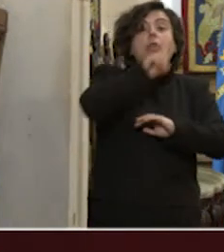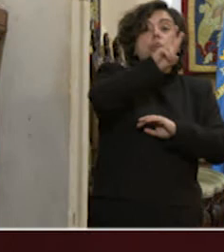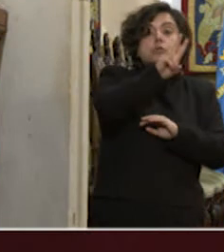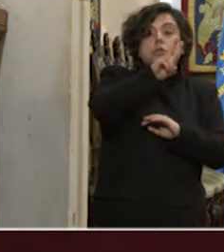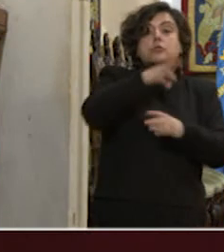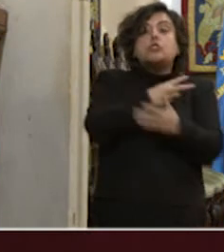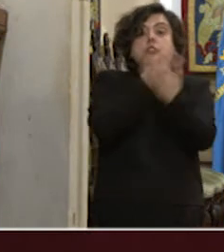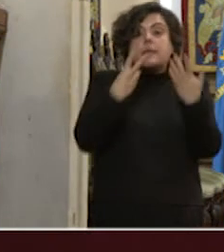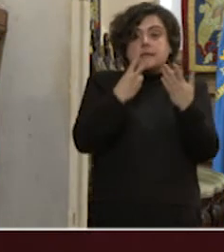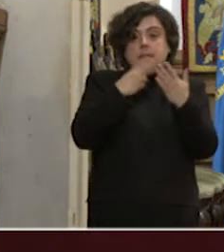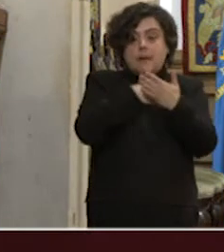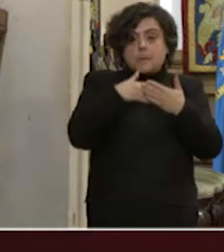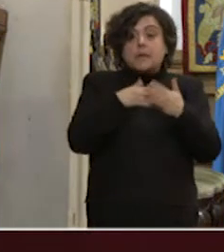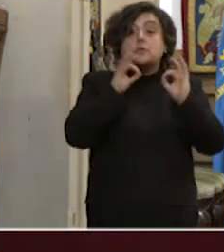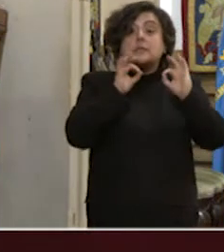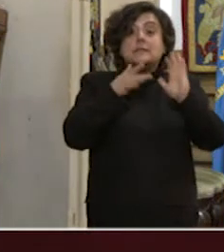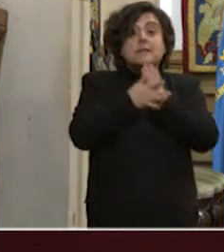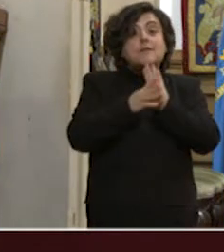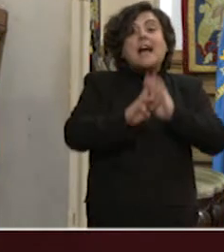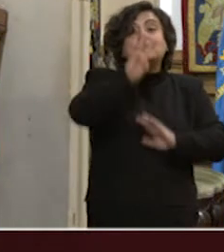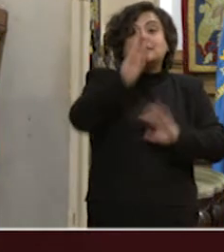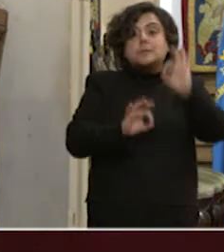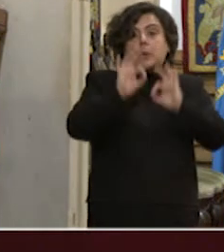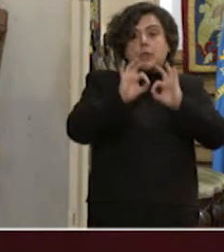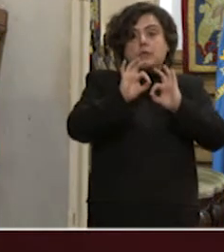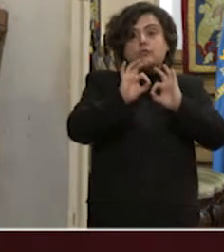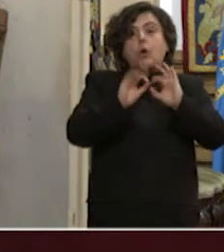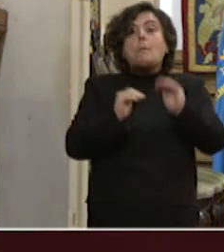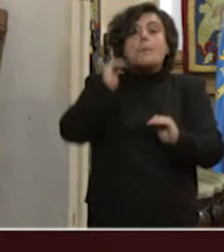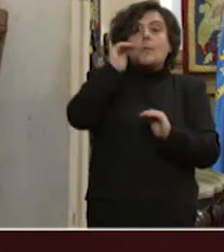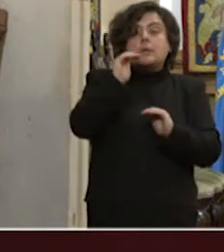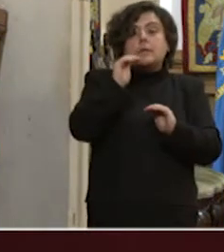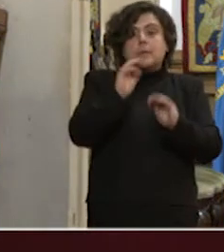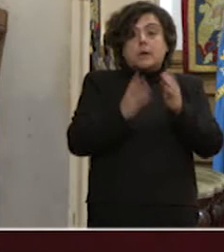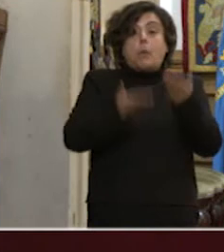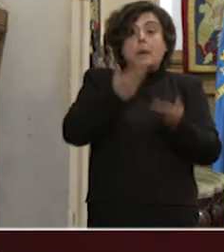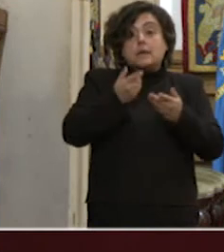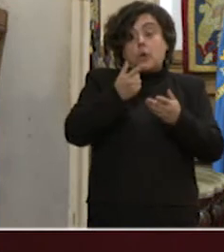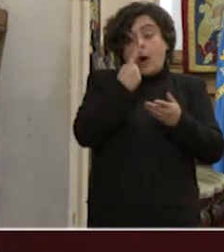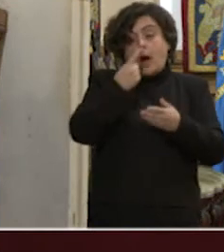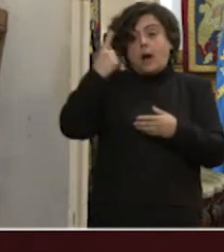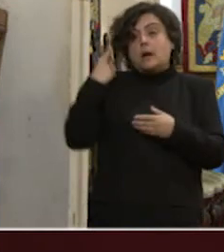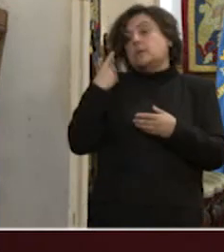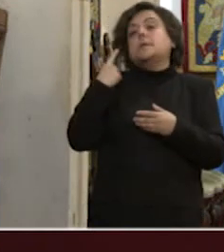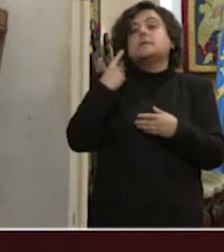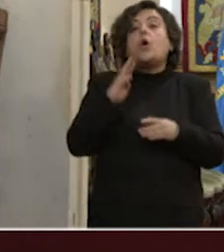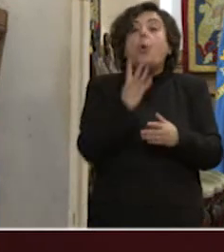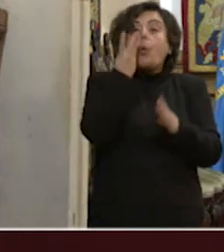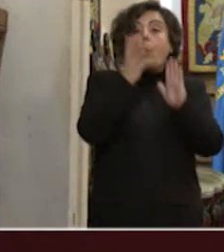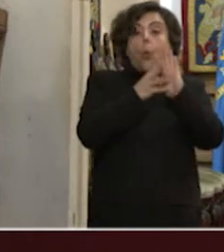millones, un 3% superior al de 2020 y el cuarto mayor presupuesto de la universidad en el siglo